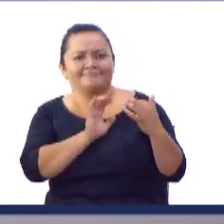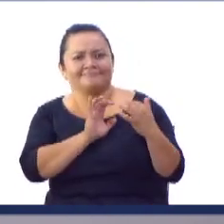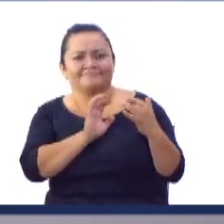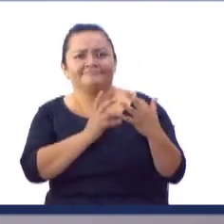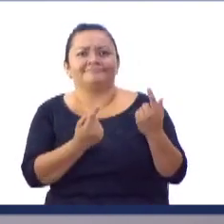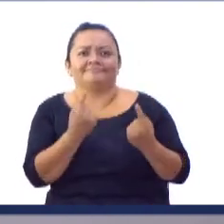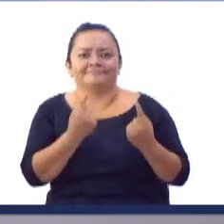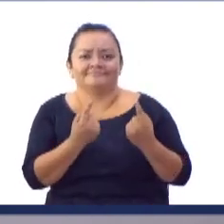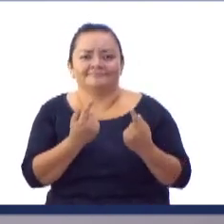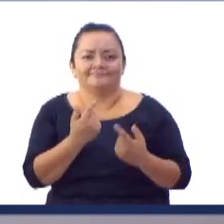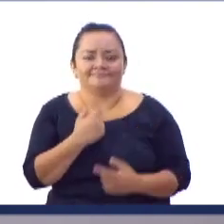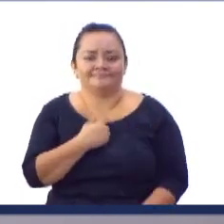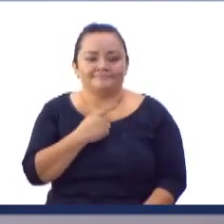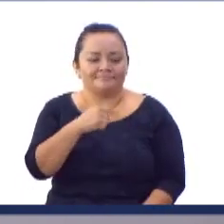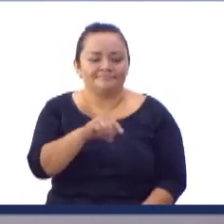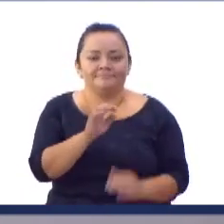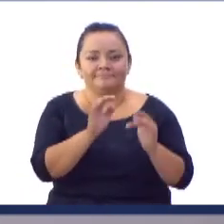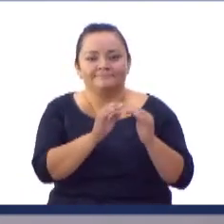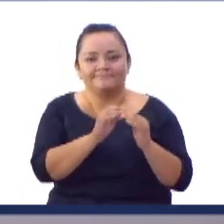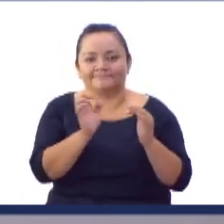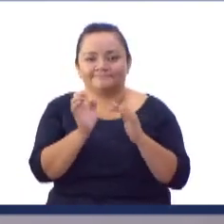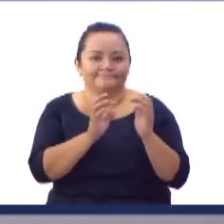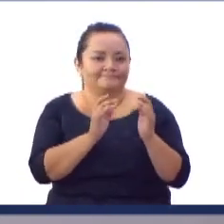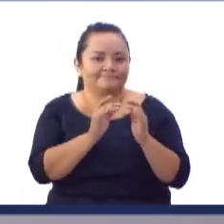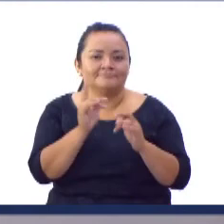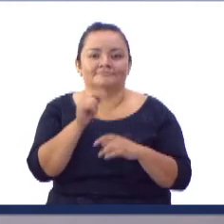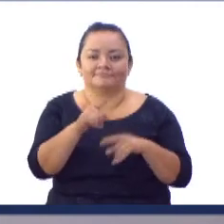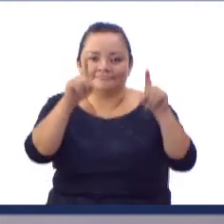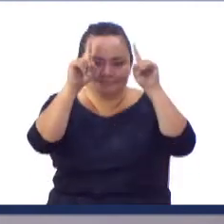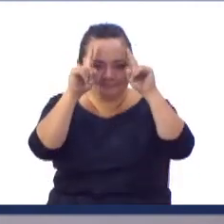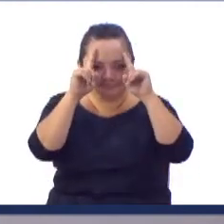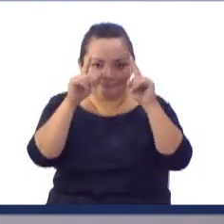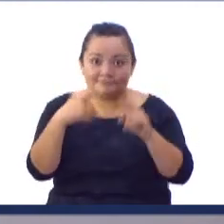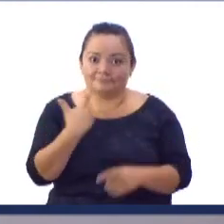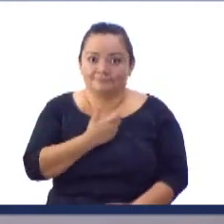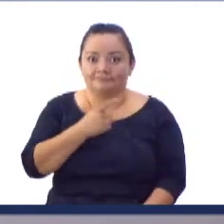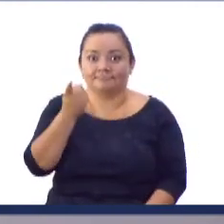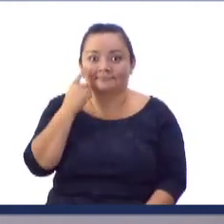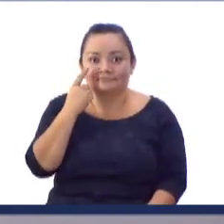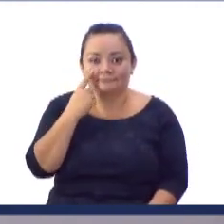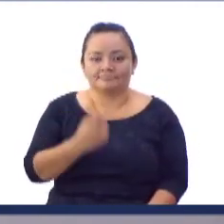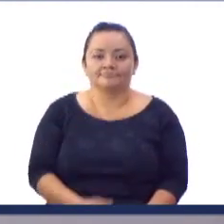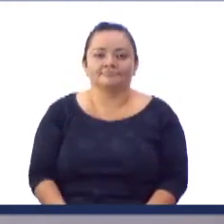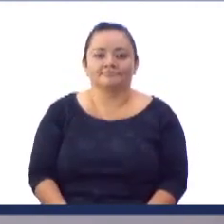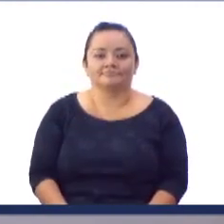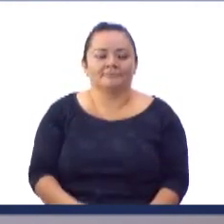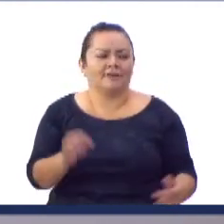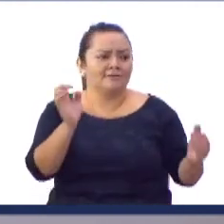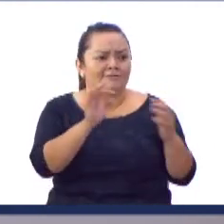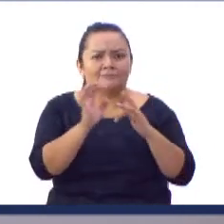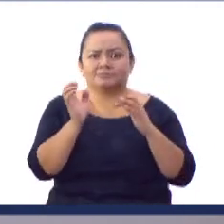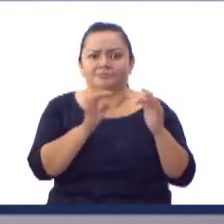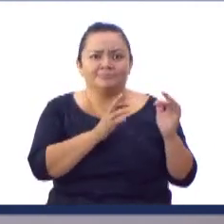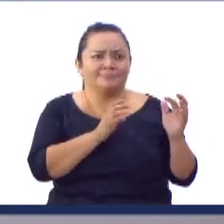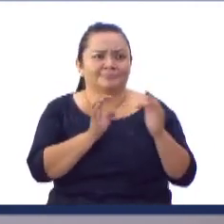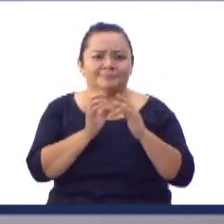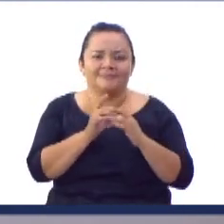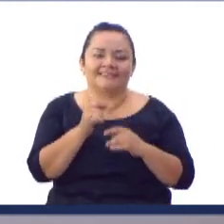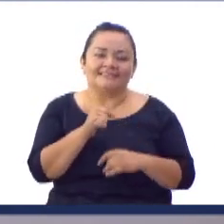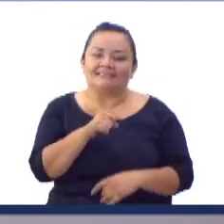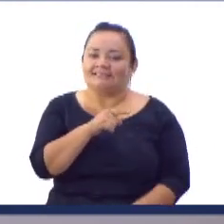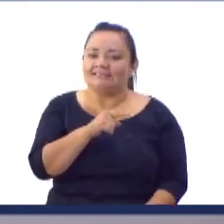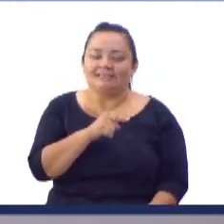tenemos donde hay disensión esté el tengamos cuidado donde el pleito esté el